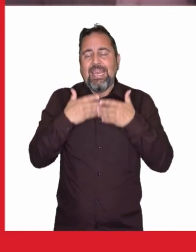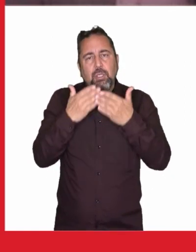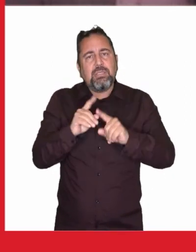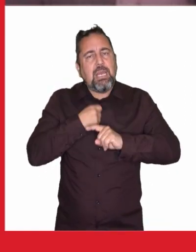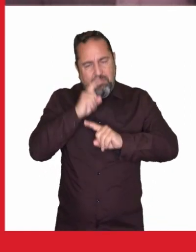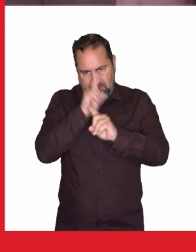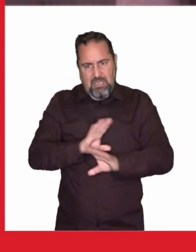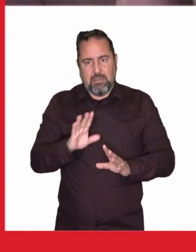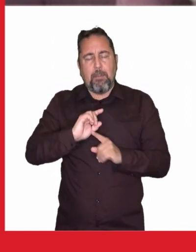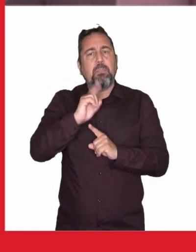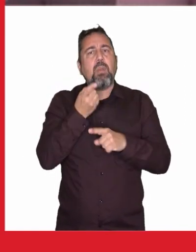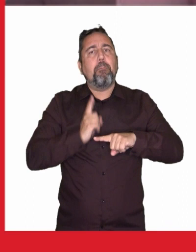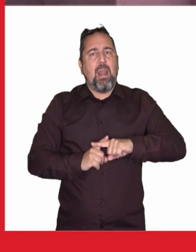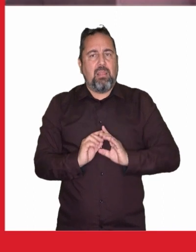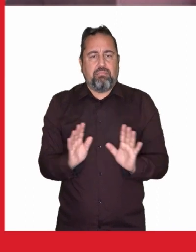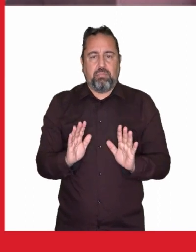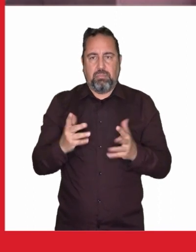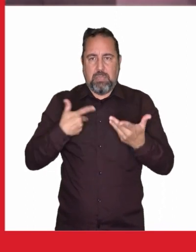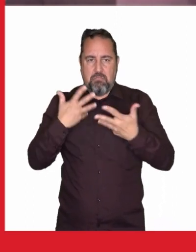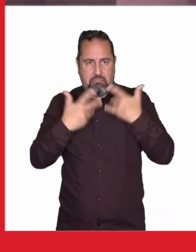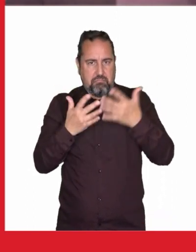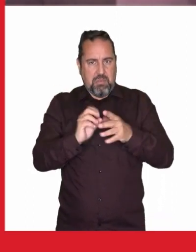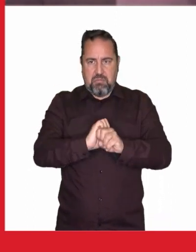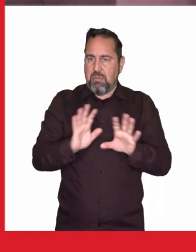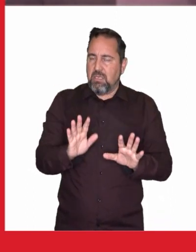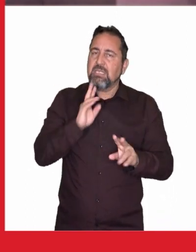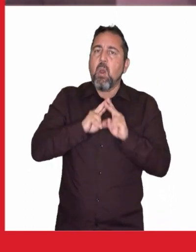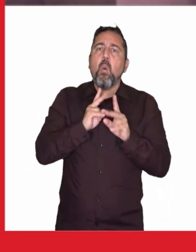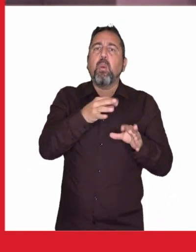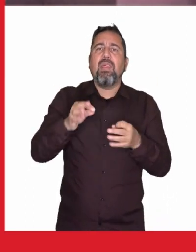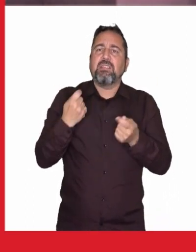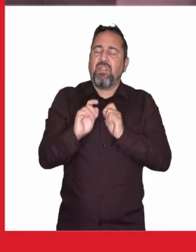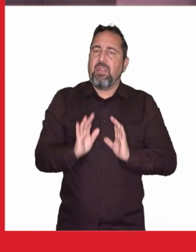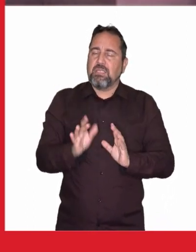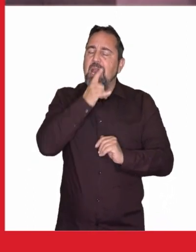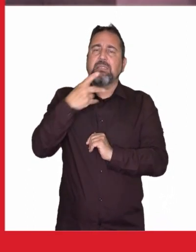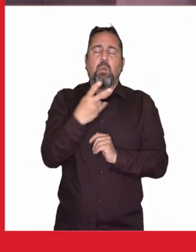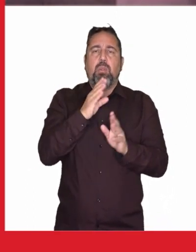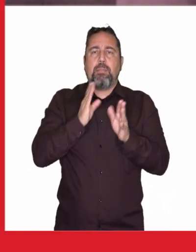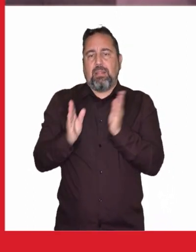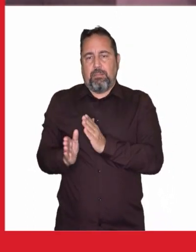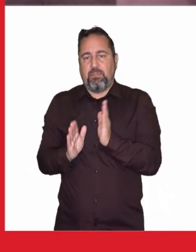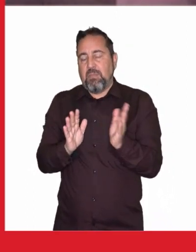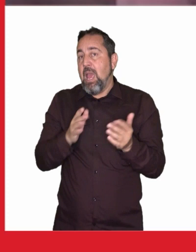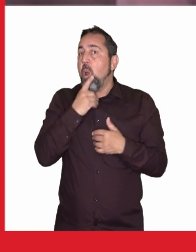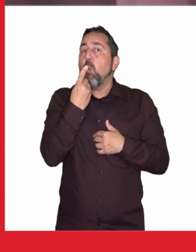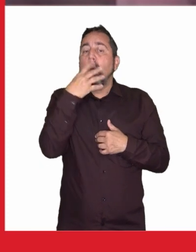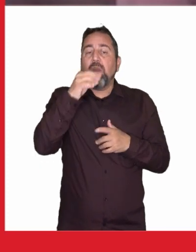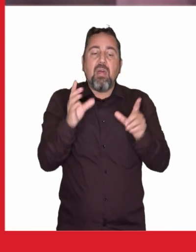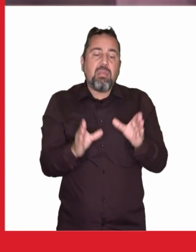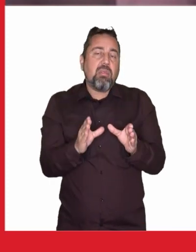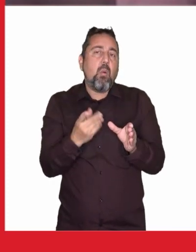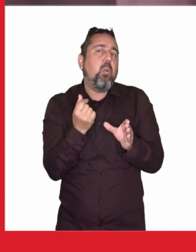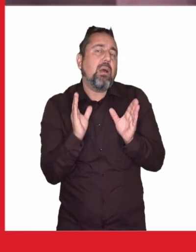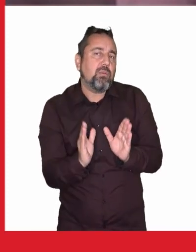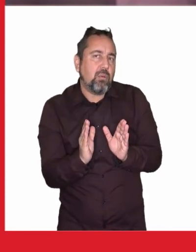de incertidumbre, ¿vale? Entonces, con eso tenemos resuelta la primera parte de la ecuación, vamos a decir, que son las unidades vendidas. Ahora nos vamos a